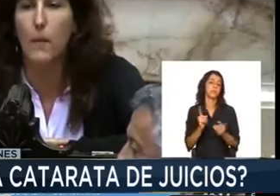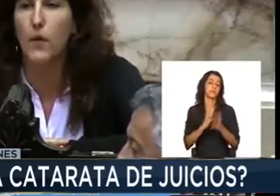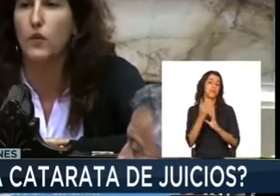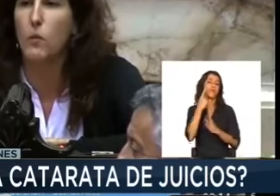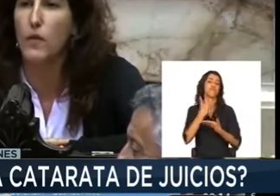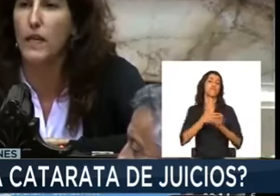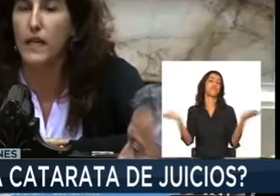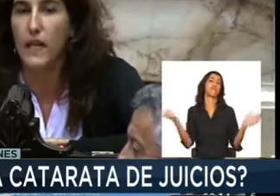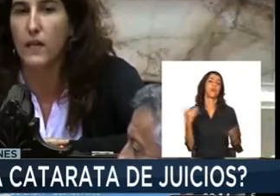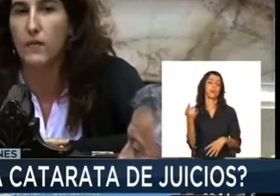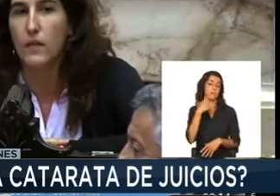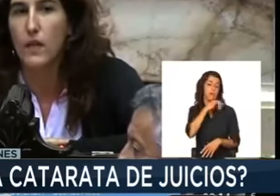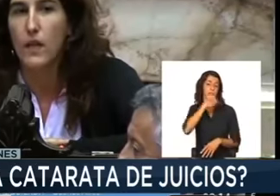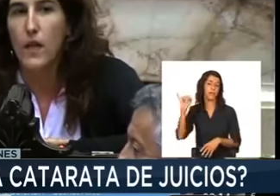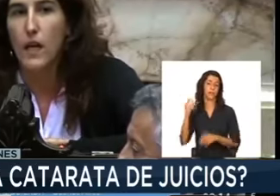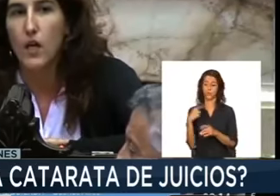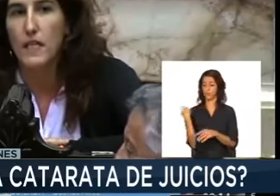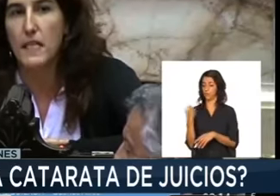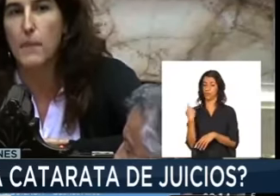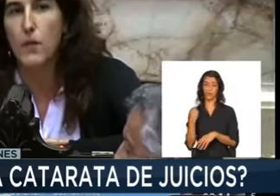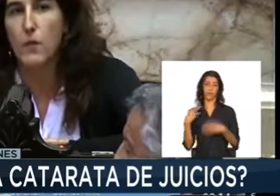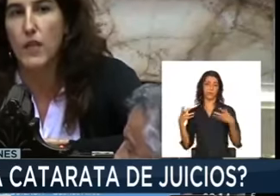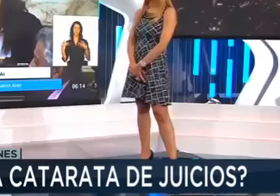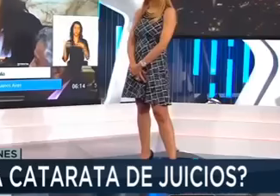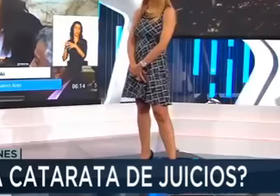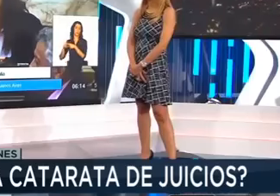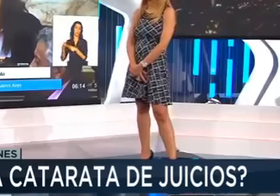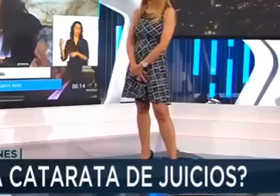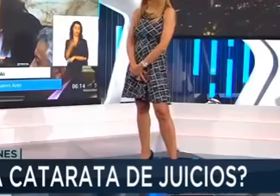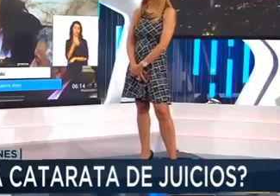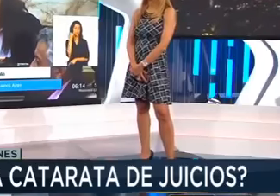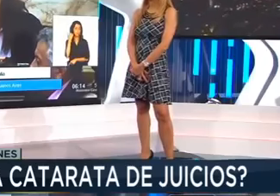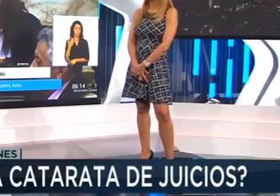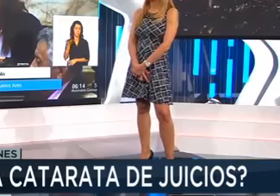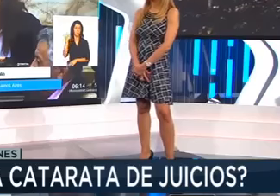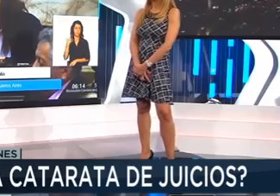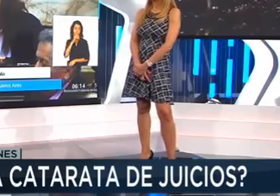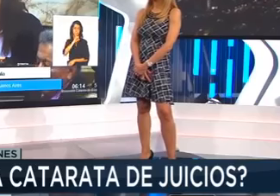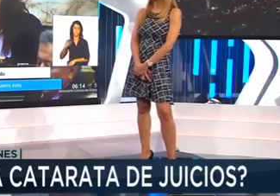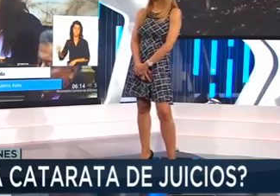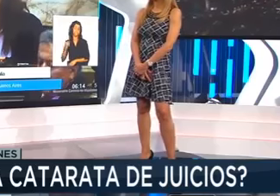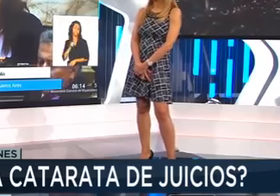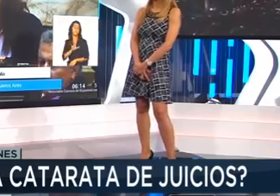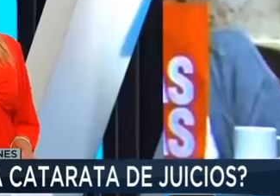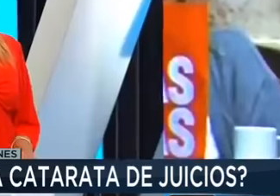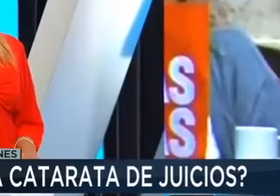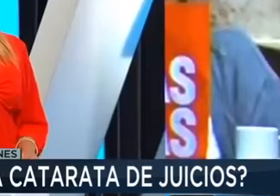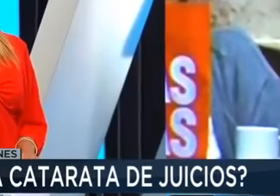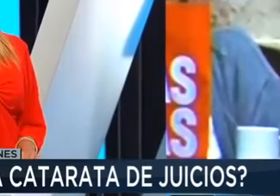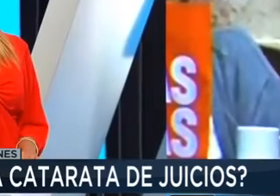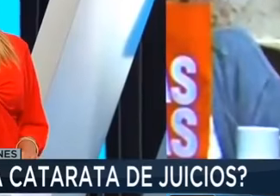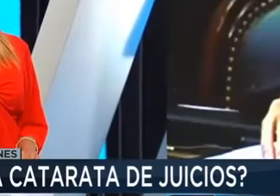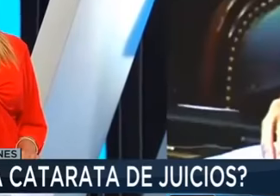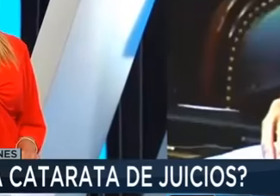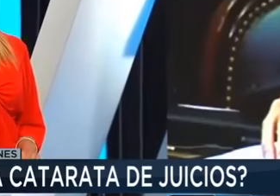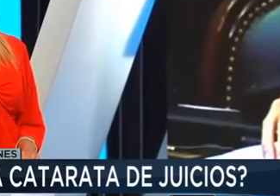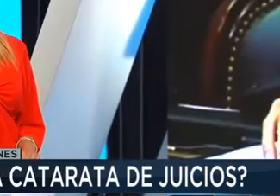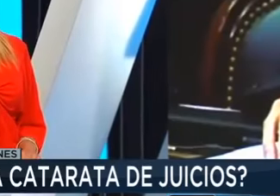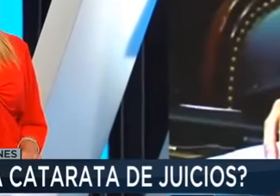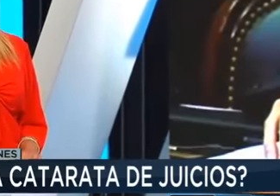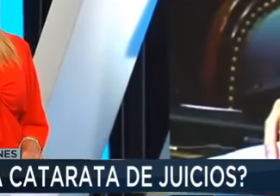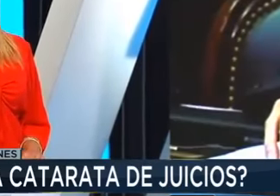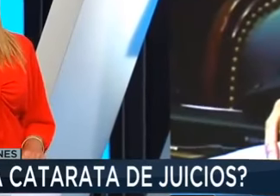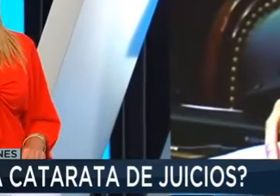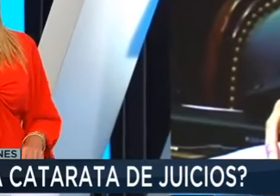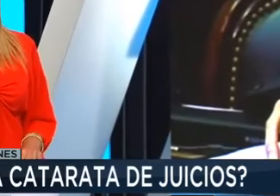una parte de la biblioteca va a decir una cosa otra parte va a decir otra pero te anticipo que los especialistas en temas